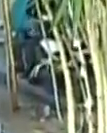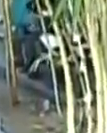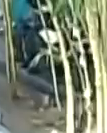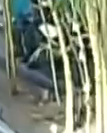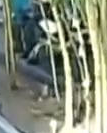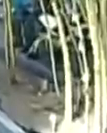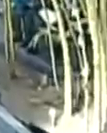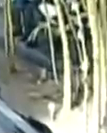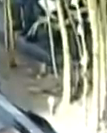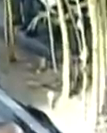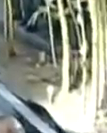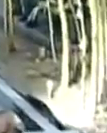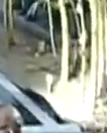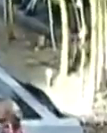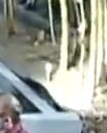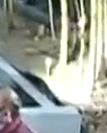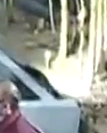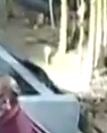venezolana.